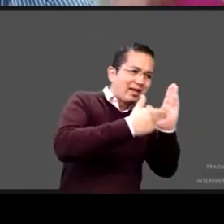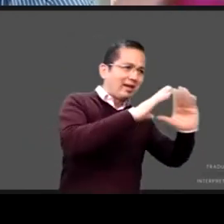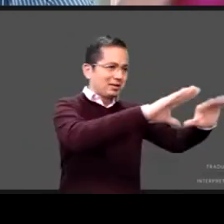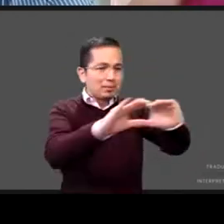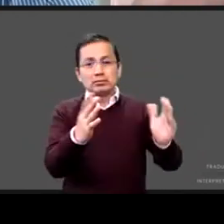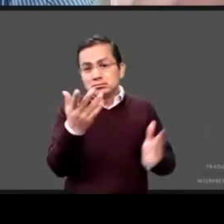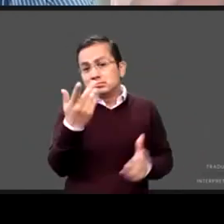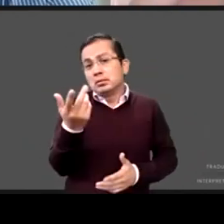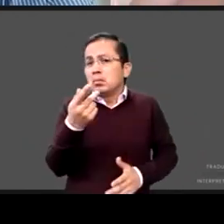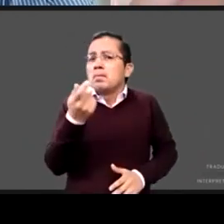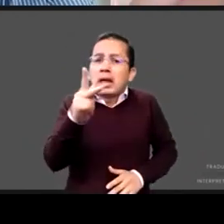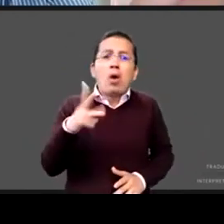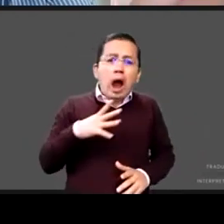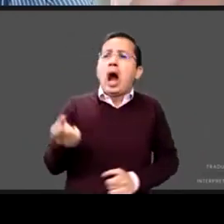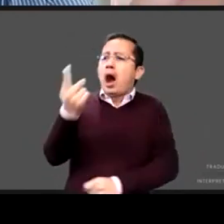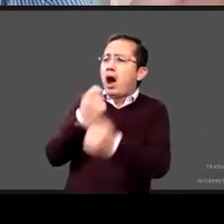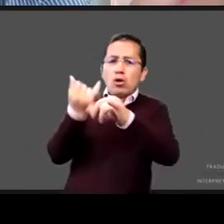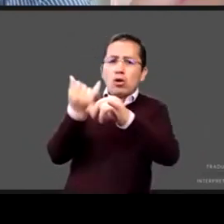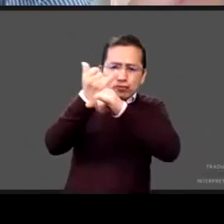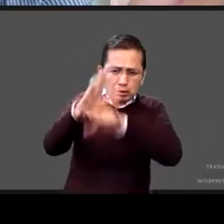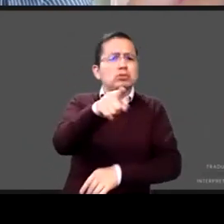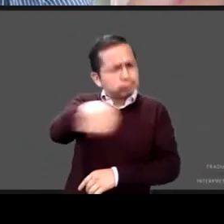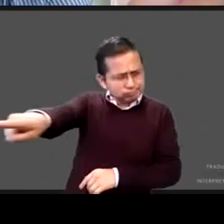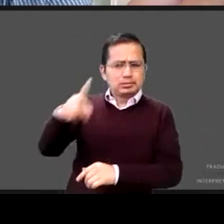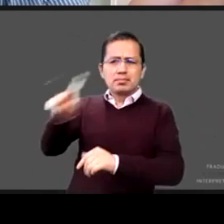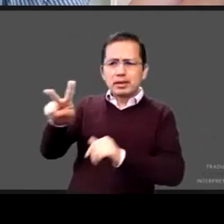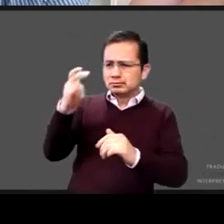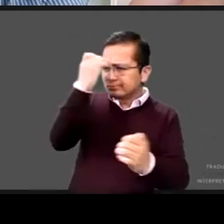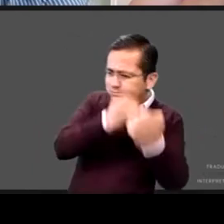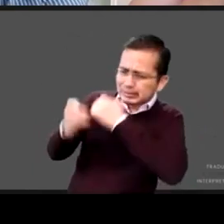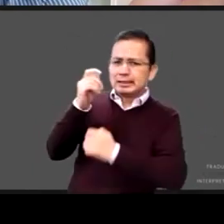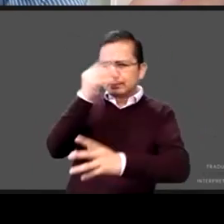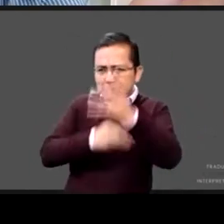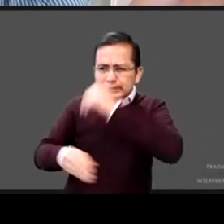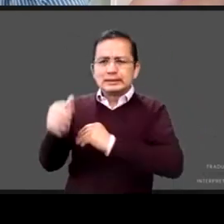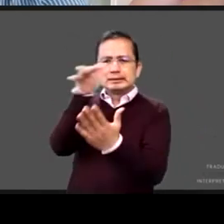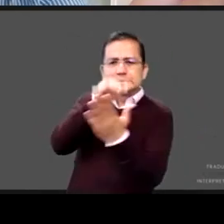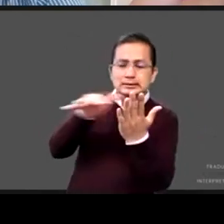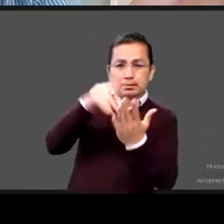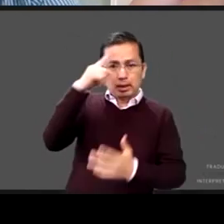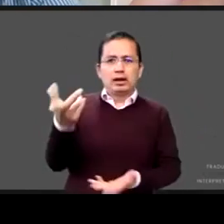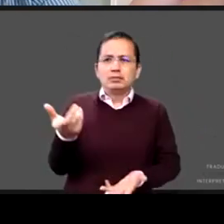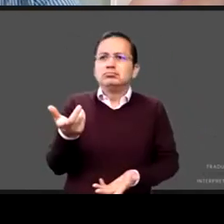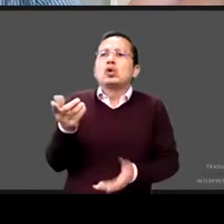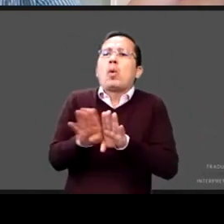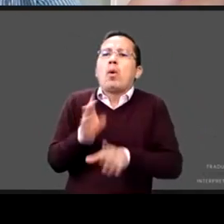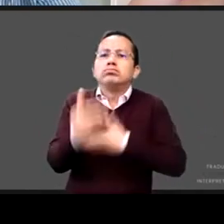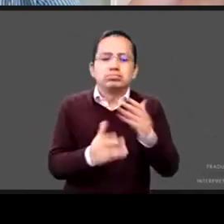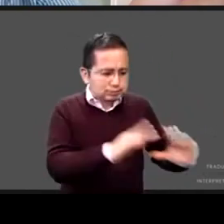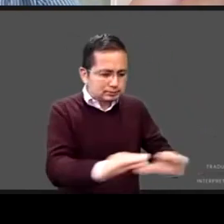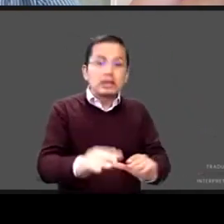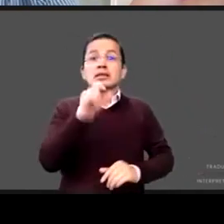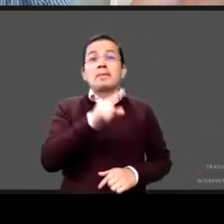revísenlo, consúltenlo, platíquenlo con niñas, niños, adolescentes, lo que sea Gaudencio. Ellos van a tener muchas más respuestas de las que creemos si les